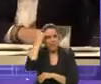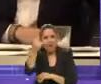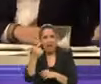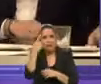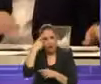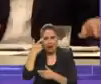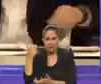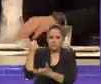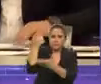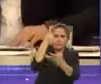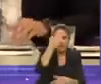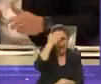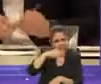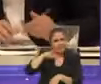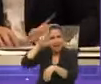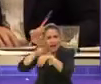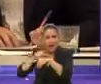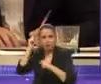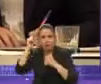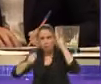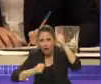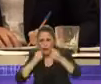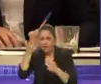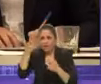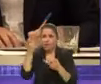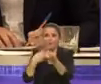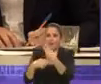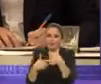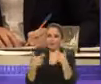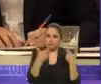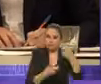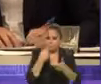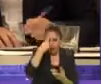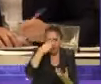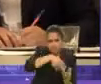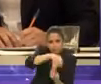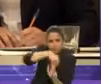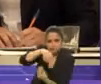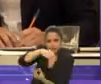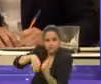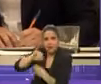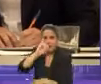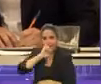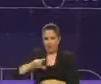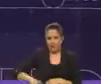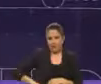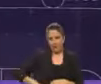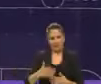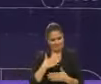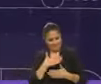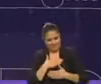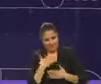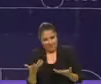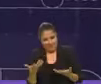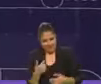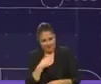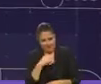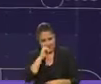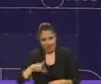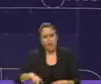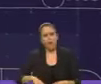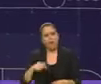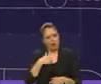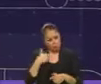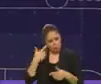inversión extranjera y el turismo y el jefe de gobierno es decir un servidor va a salir a buscarla